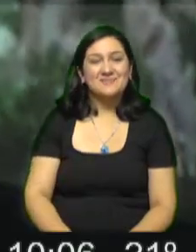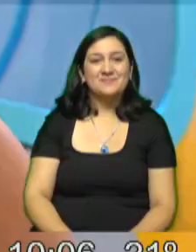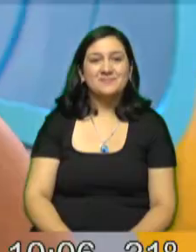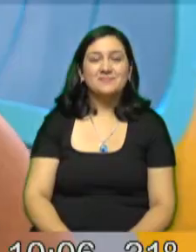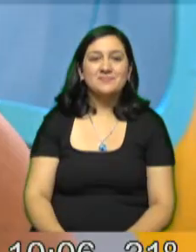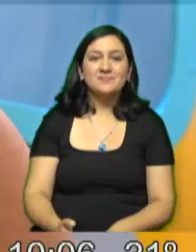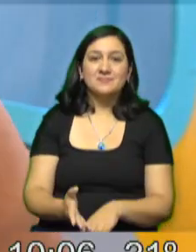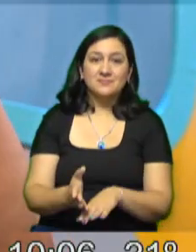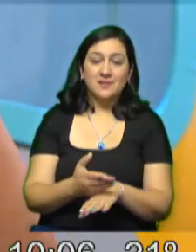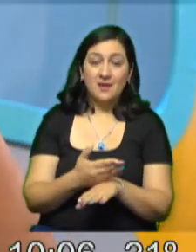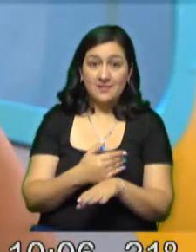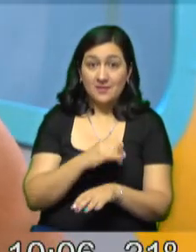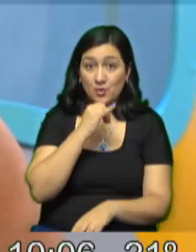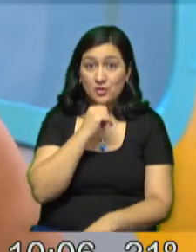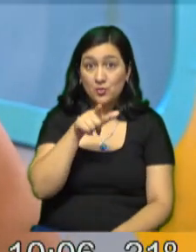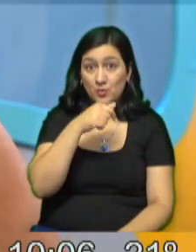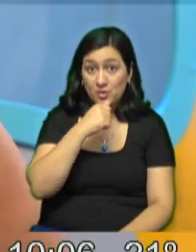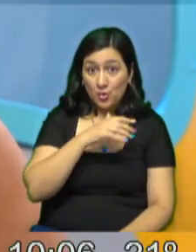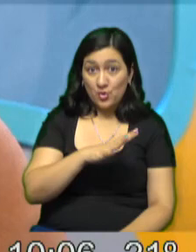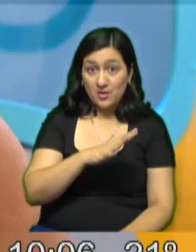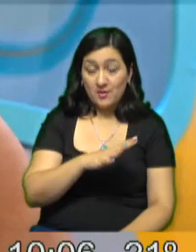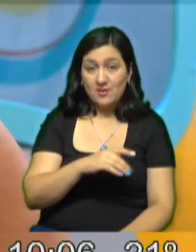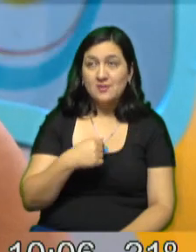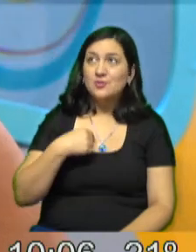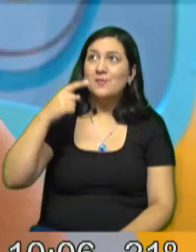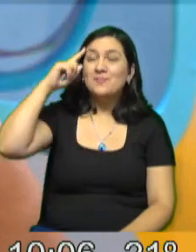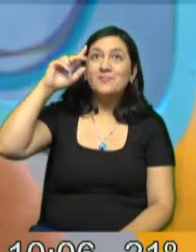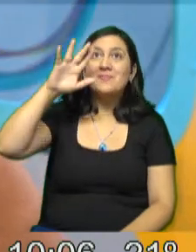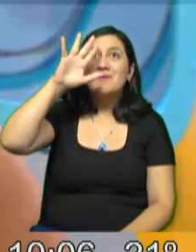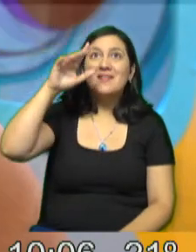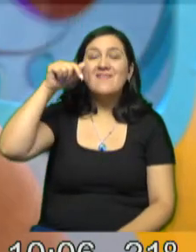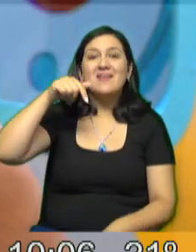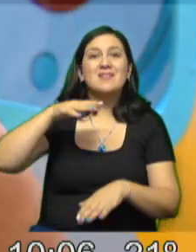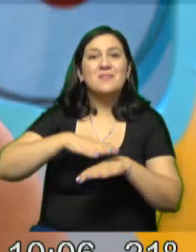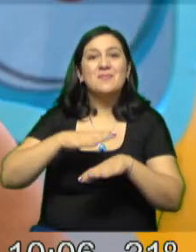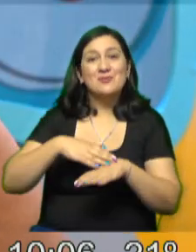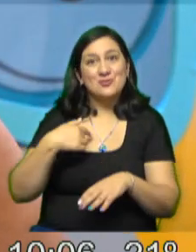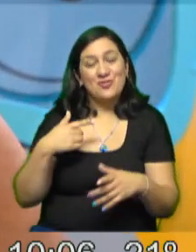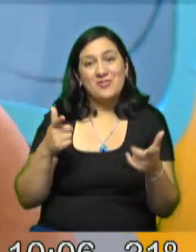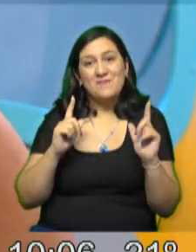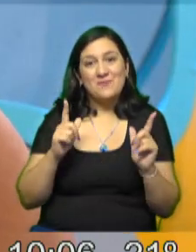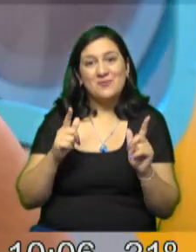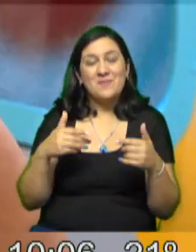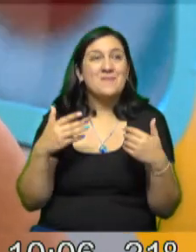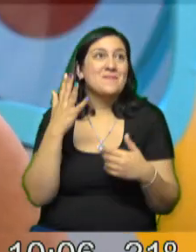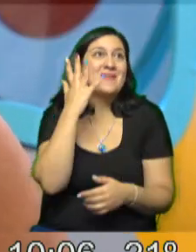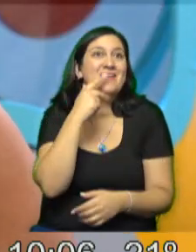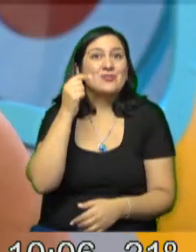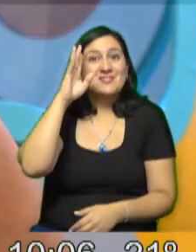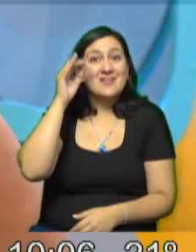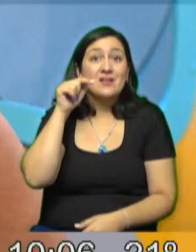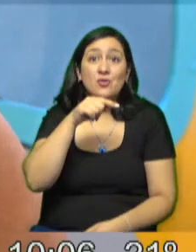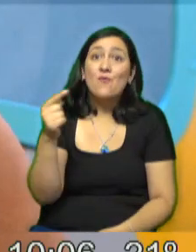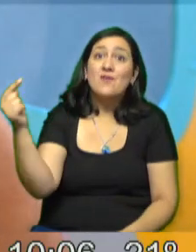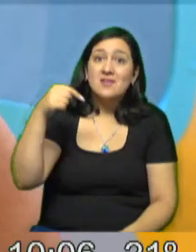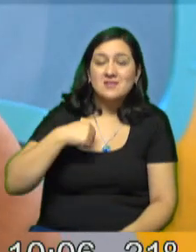ir a tu historia, cuando me imaginaba este momento que disfruto mucho, que me alegró mucho saber que ibas a venir, que lo tomamos